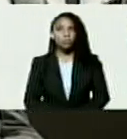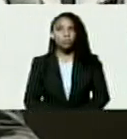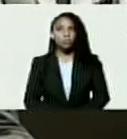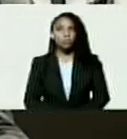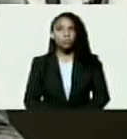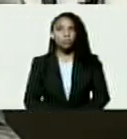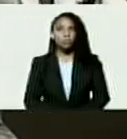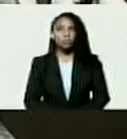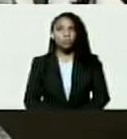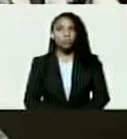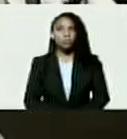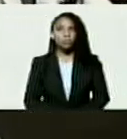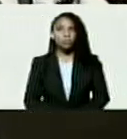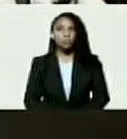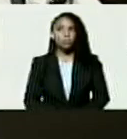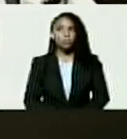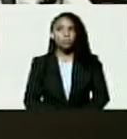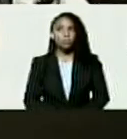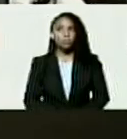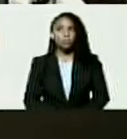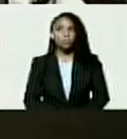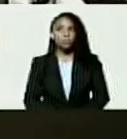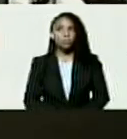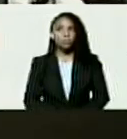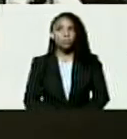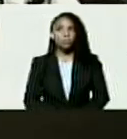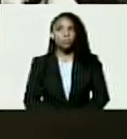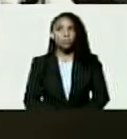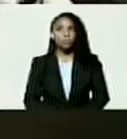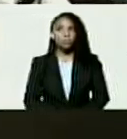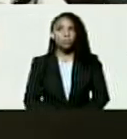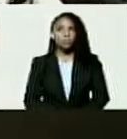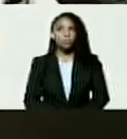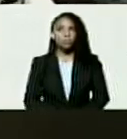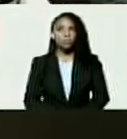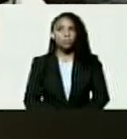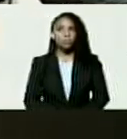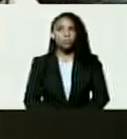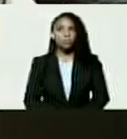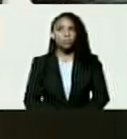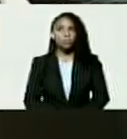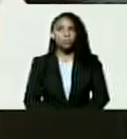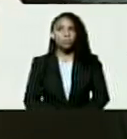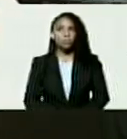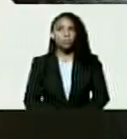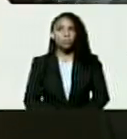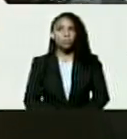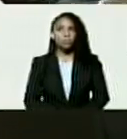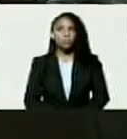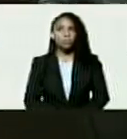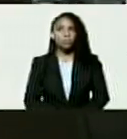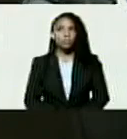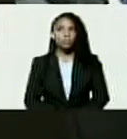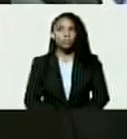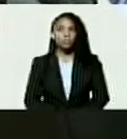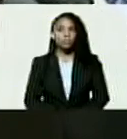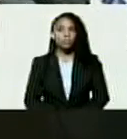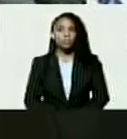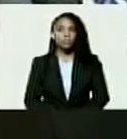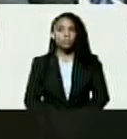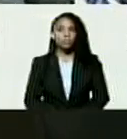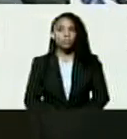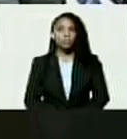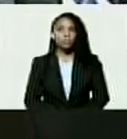José Meneses Rodríguez, ciudadano Ricardo Antonio Molina Peñalosa, ciudadano Mario Alcides